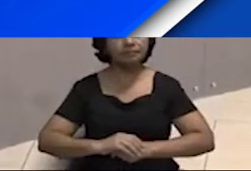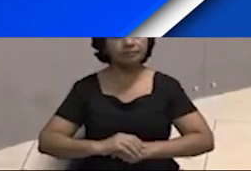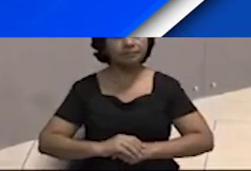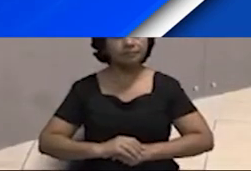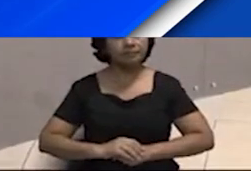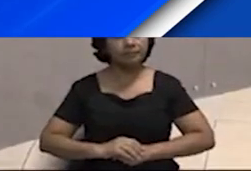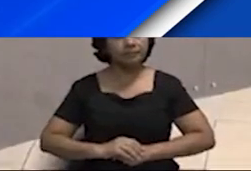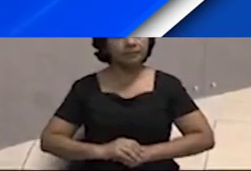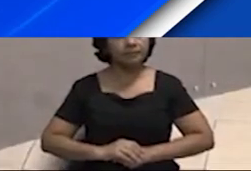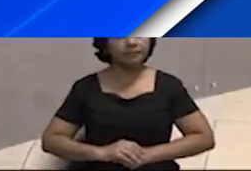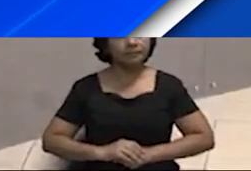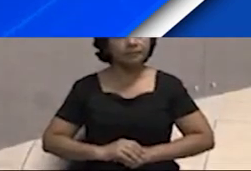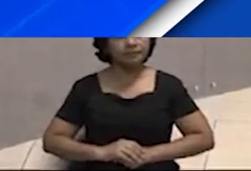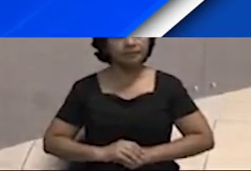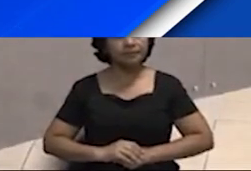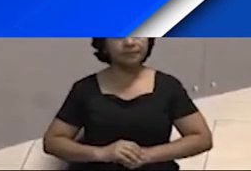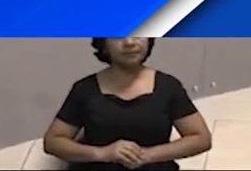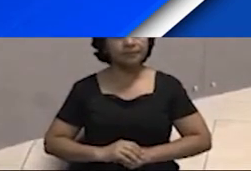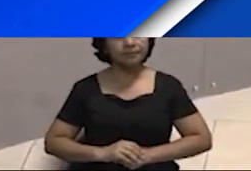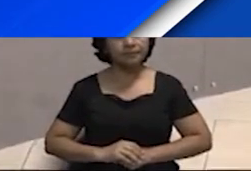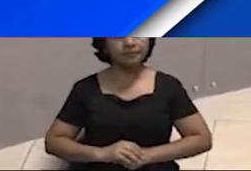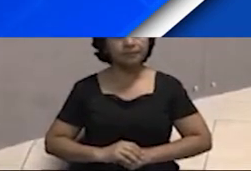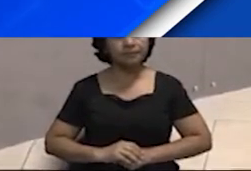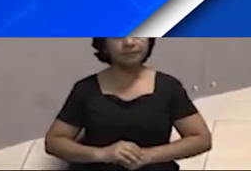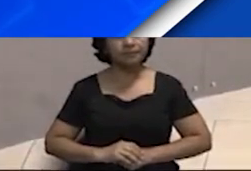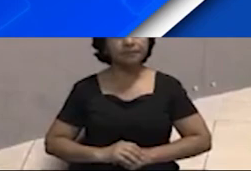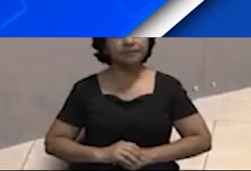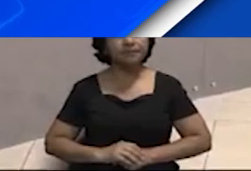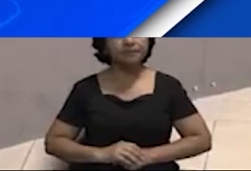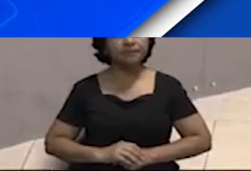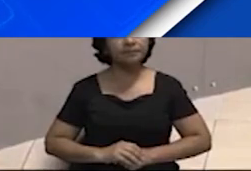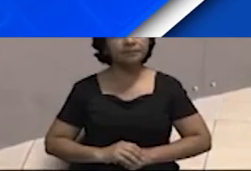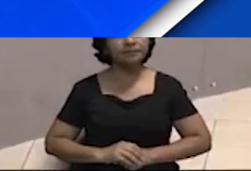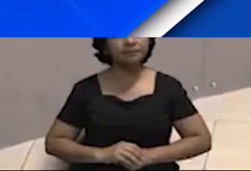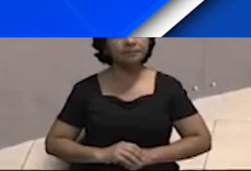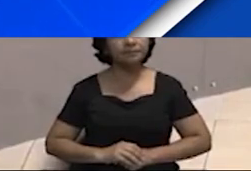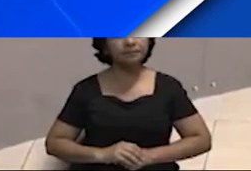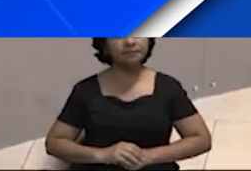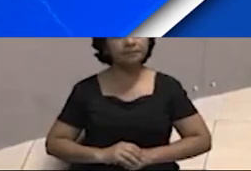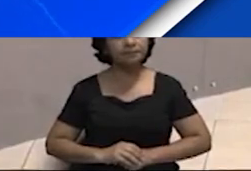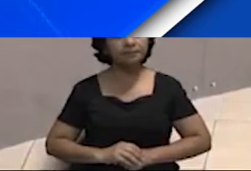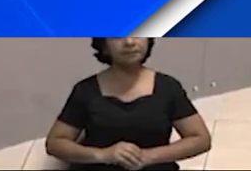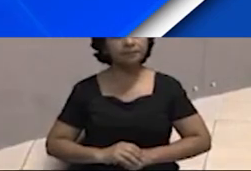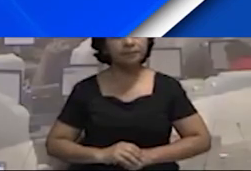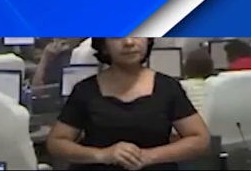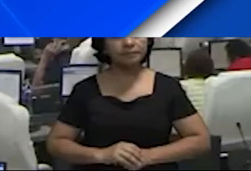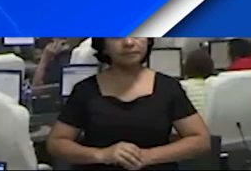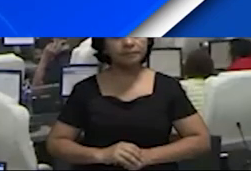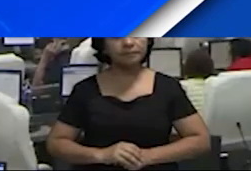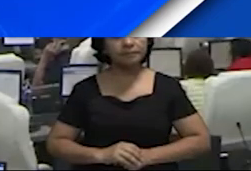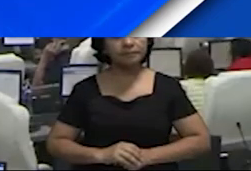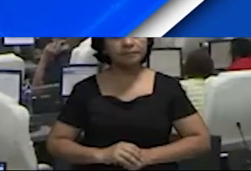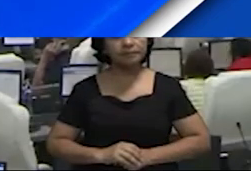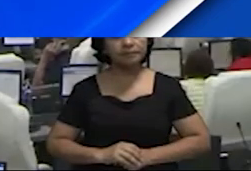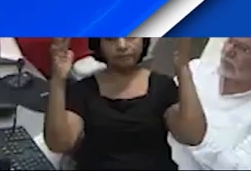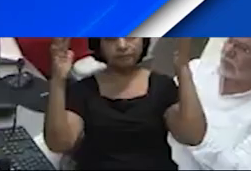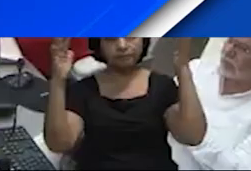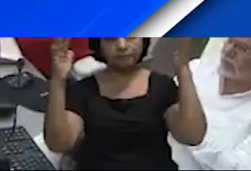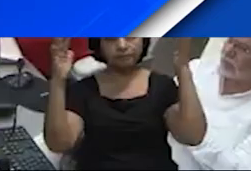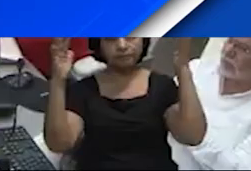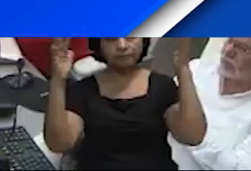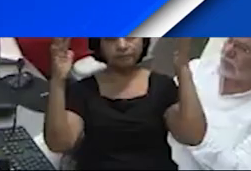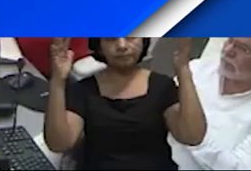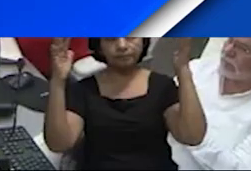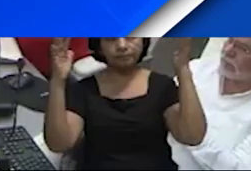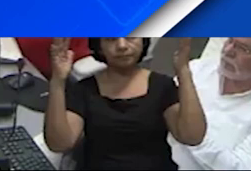en nandaime en honor al General José dolores Estrada la diputada María Auxiliadora Martínez presidenta